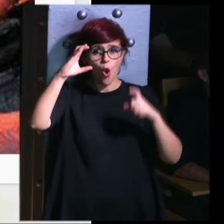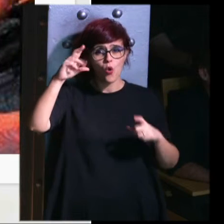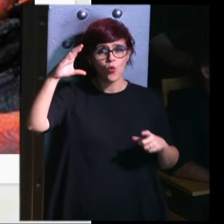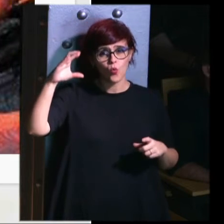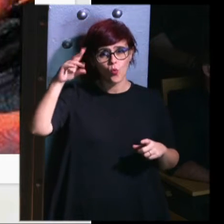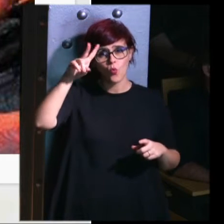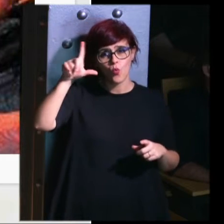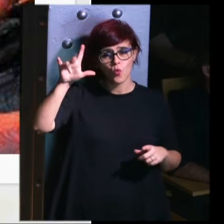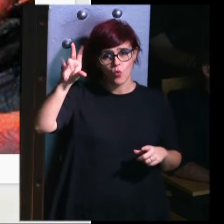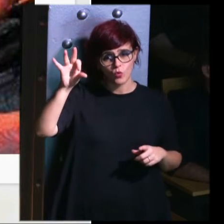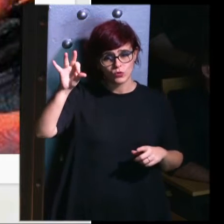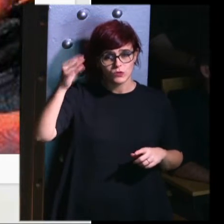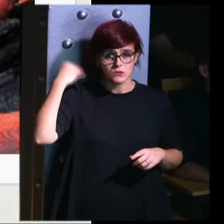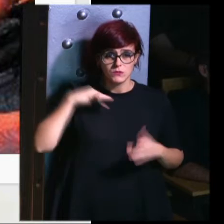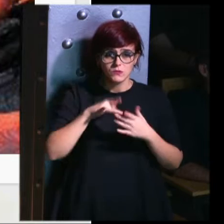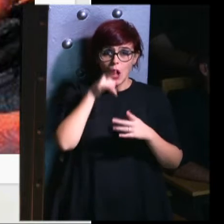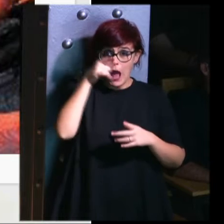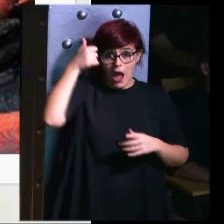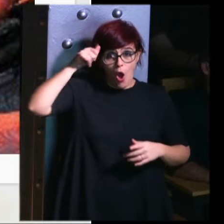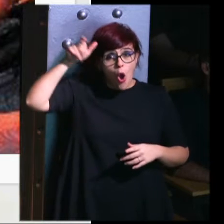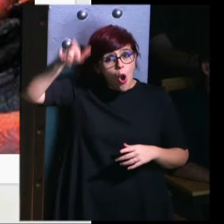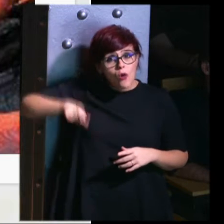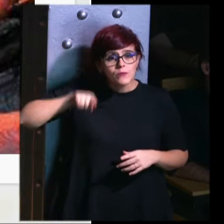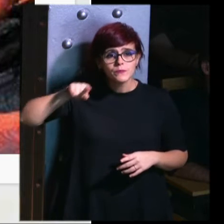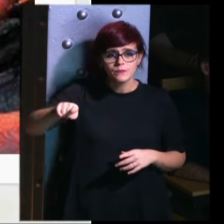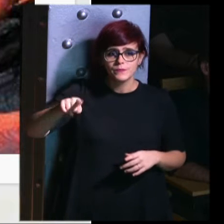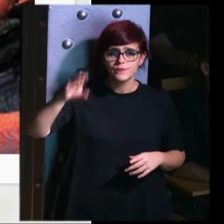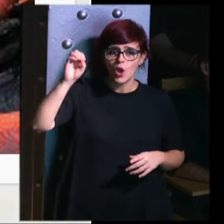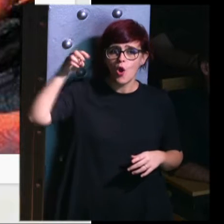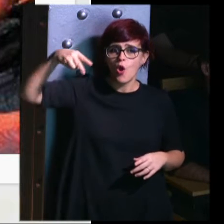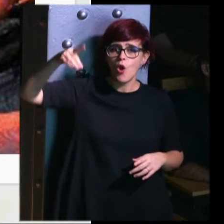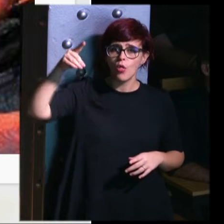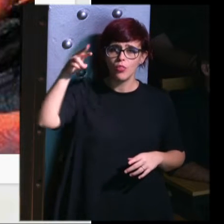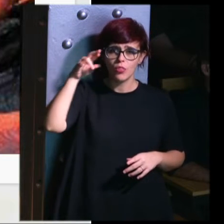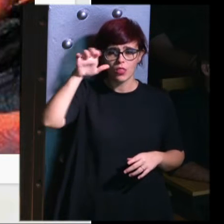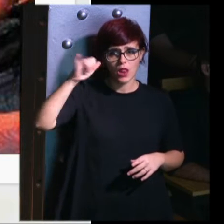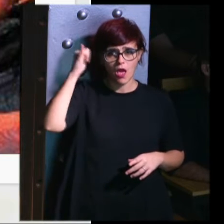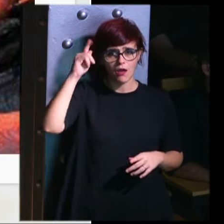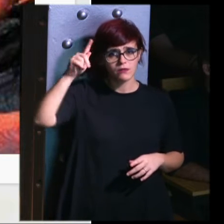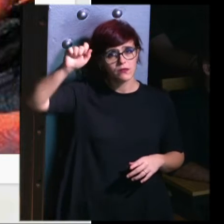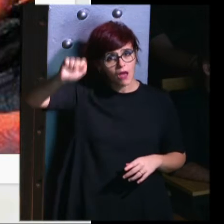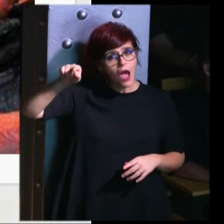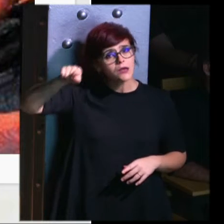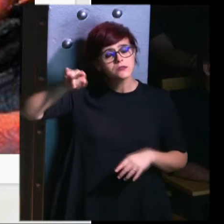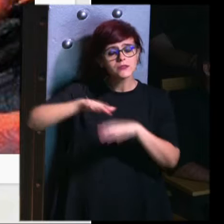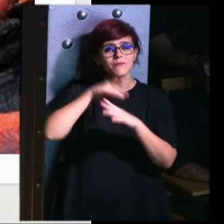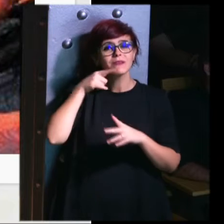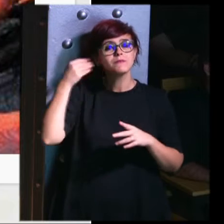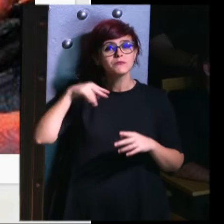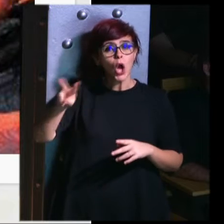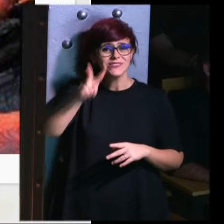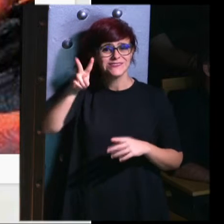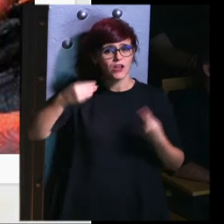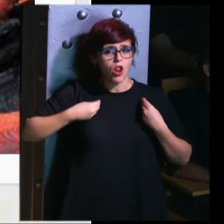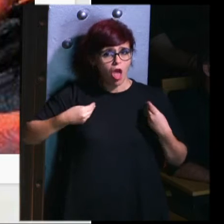Rosedale en Second Life. Y él se imaginaba, pues esto, hacia dónde van a evolucionar las redes sociales, lo que se llama el social VR